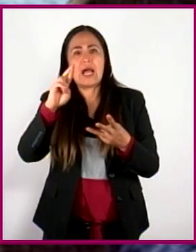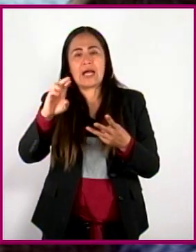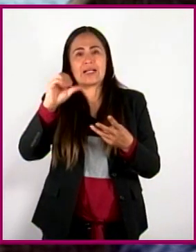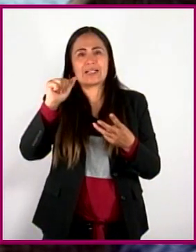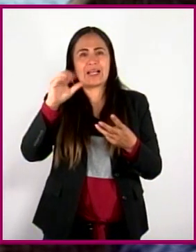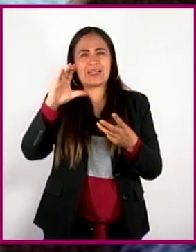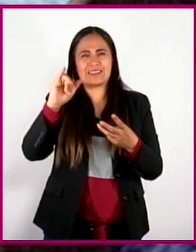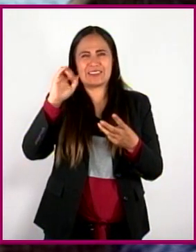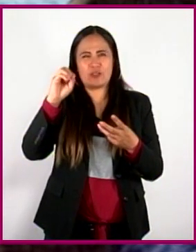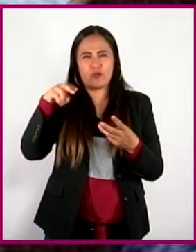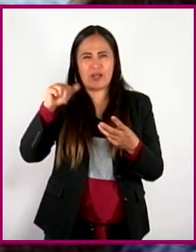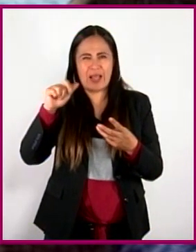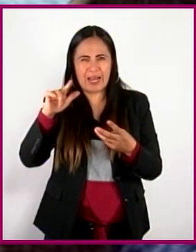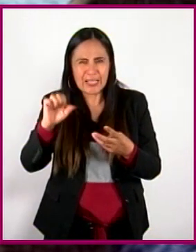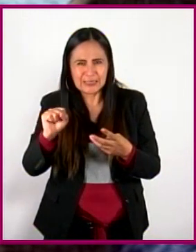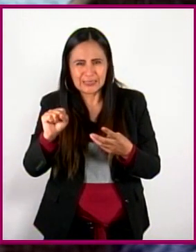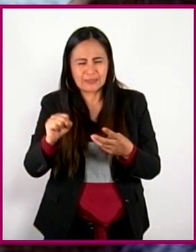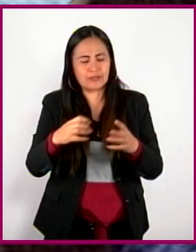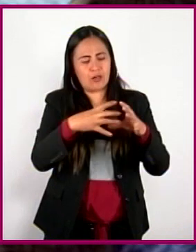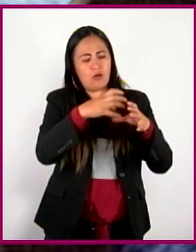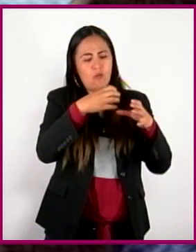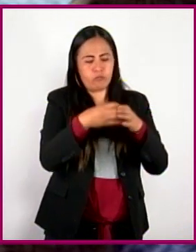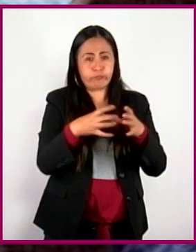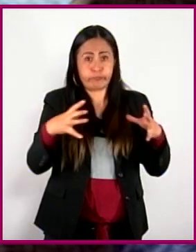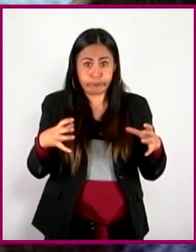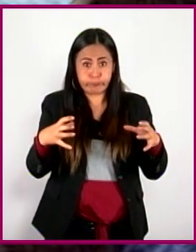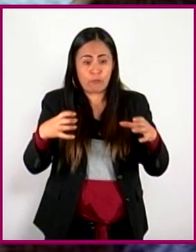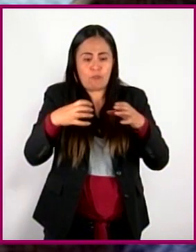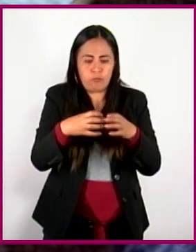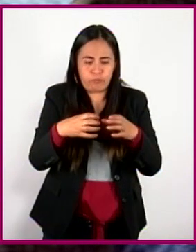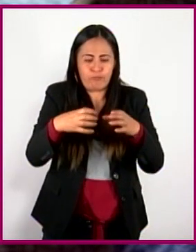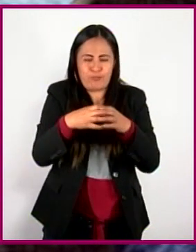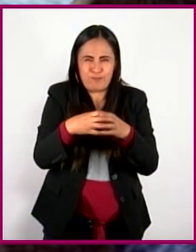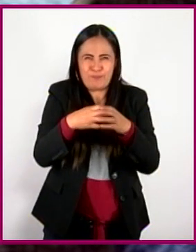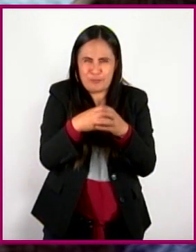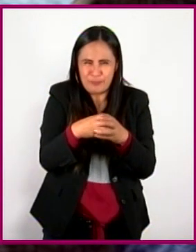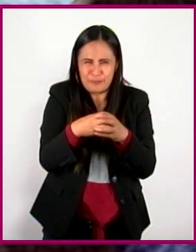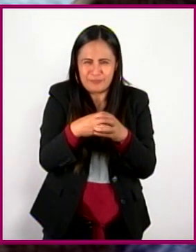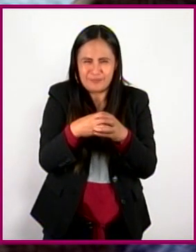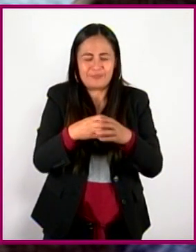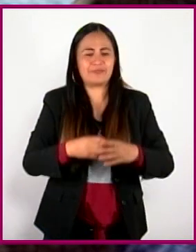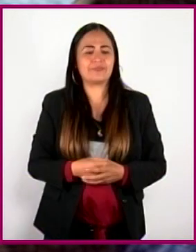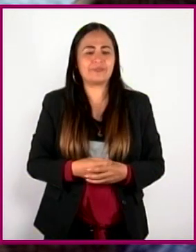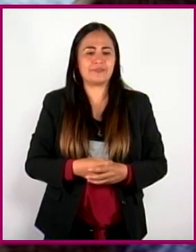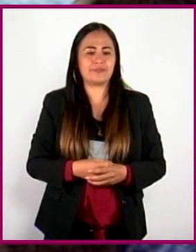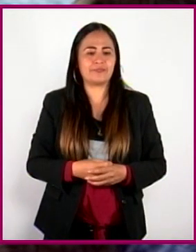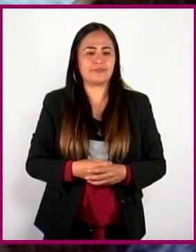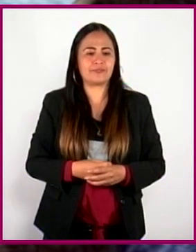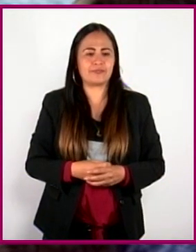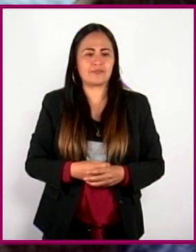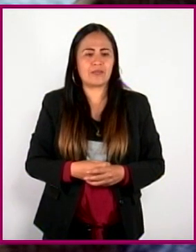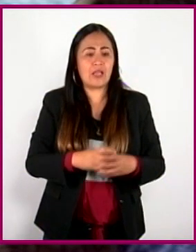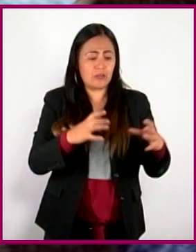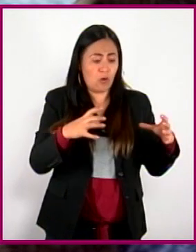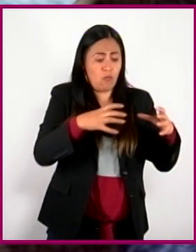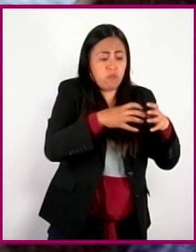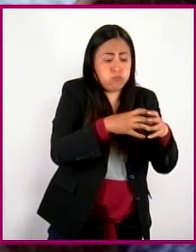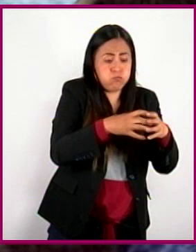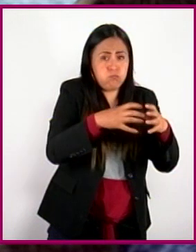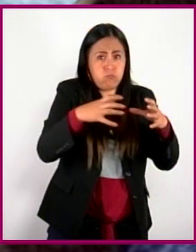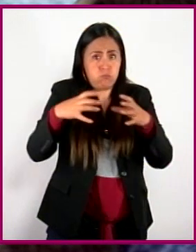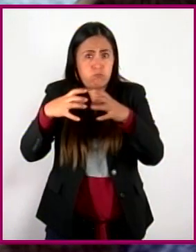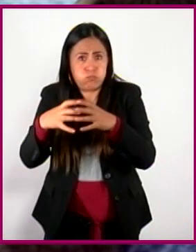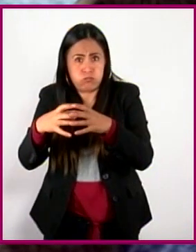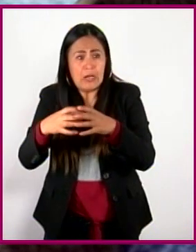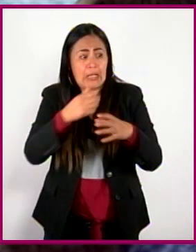contenidos en los reales, y estos a su vez están dentro de los números complejos. Cada uno de estos conjuntos de números tiene su